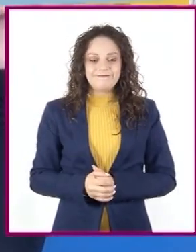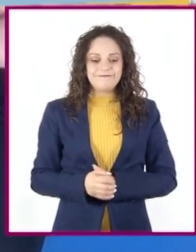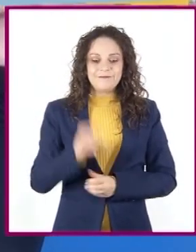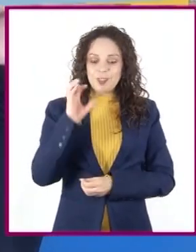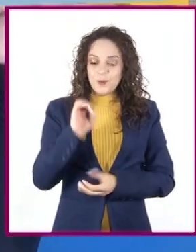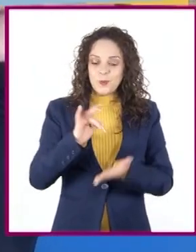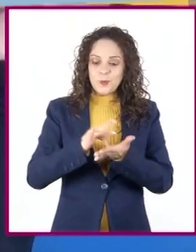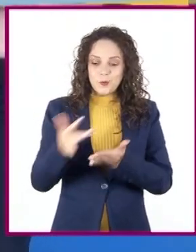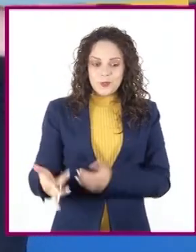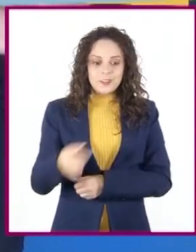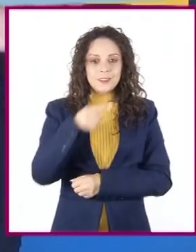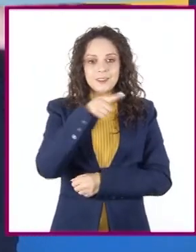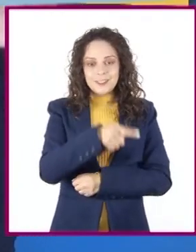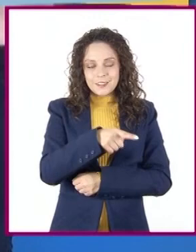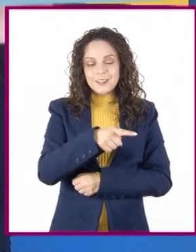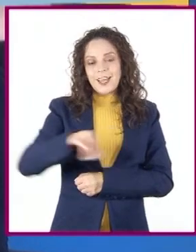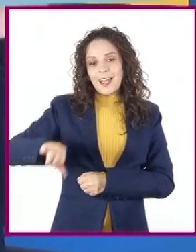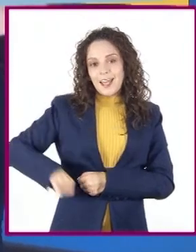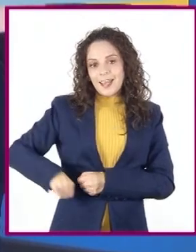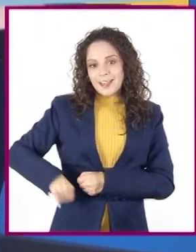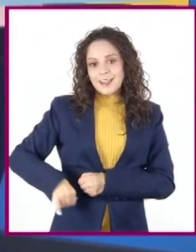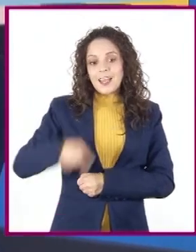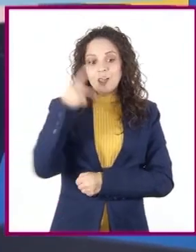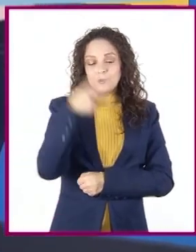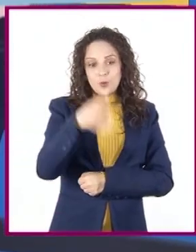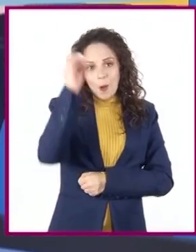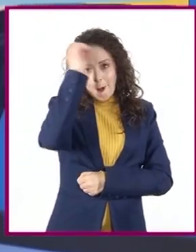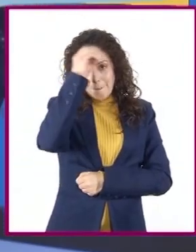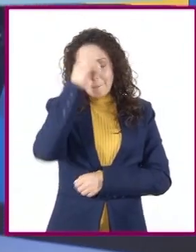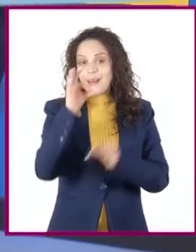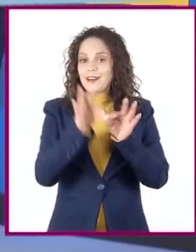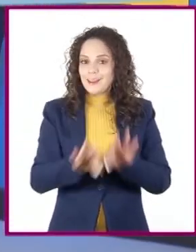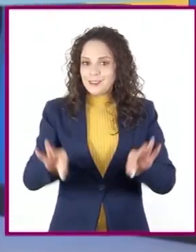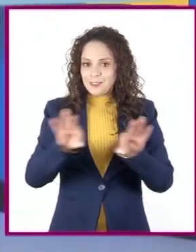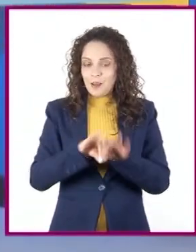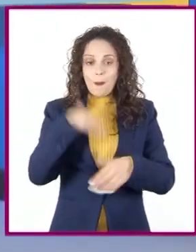Gracias por su interés y valiosas opiniones. Nos vemos en la